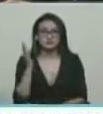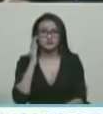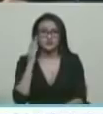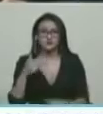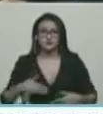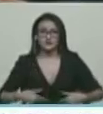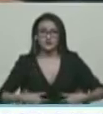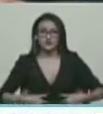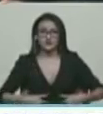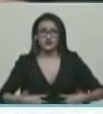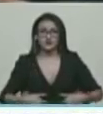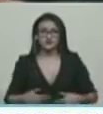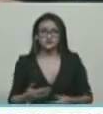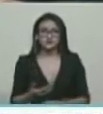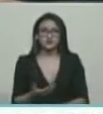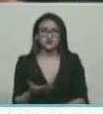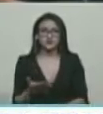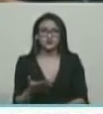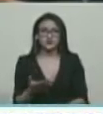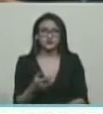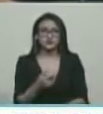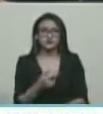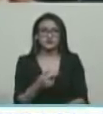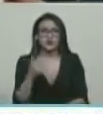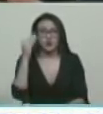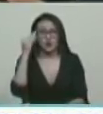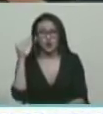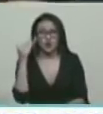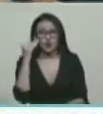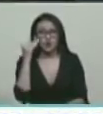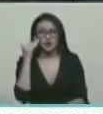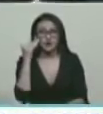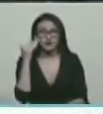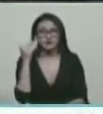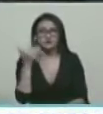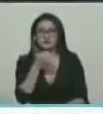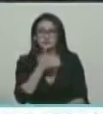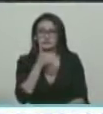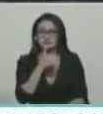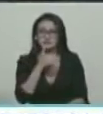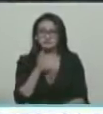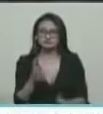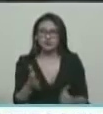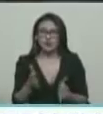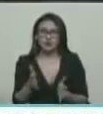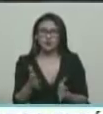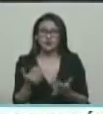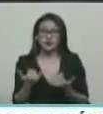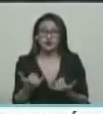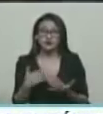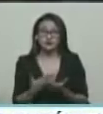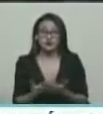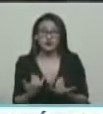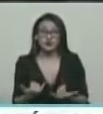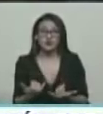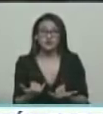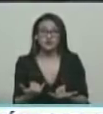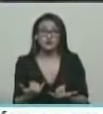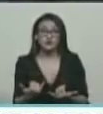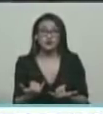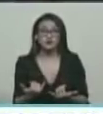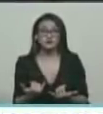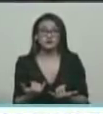esfuerzo que ha hecho la República Popular Democrática de Corea por resistir y vencer. Y hasta ahora nosotros podríamos decir que tiene un